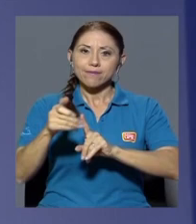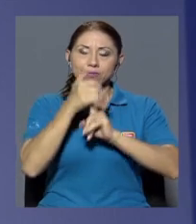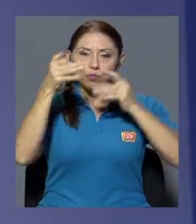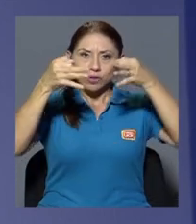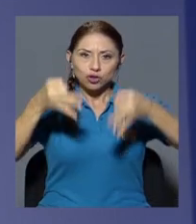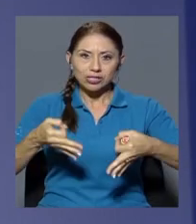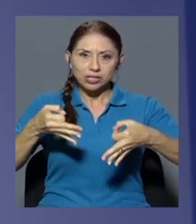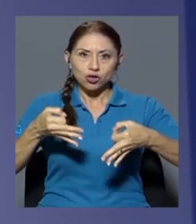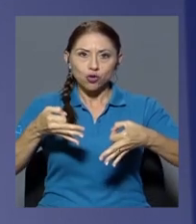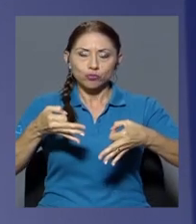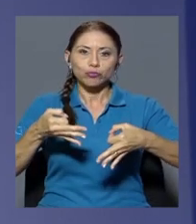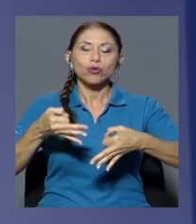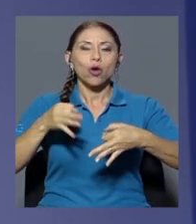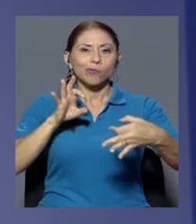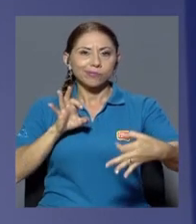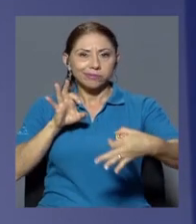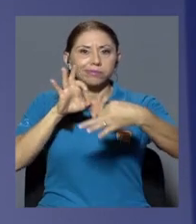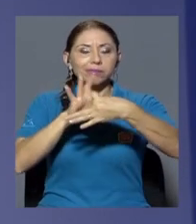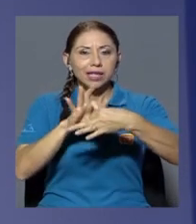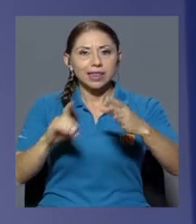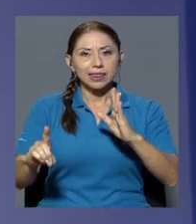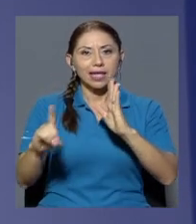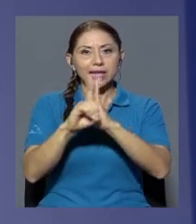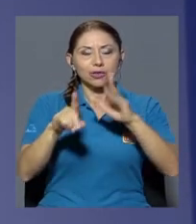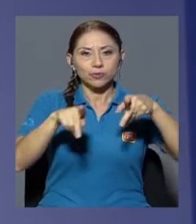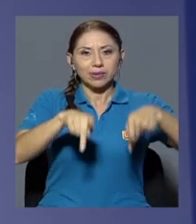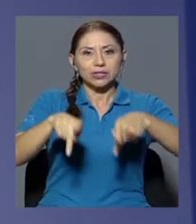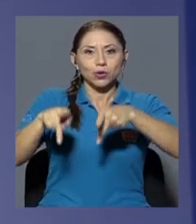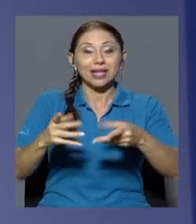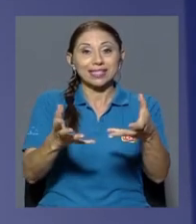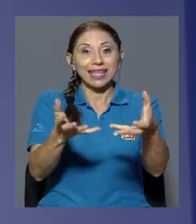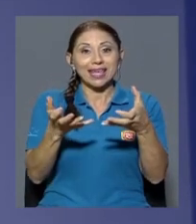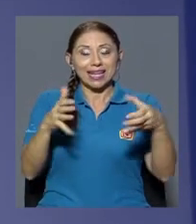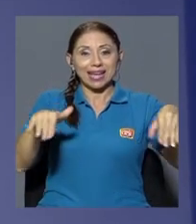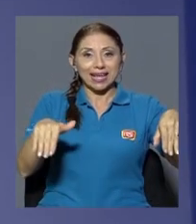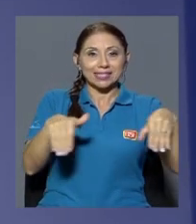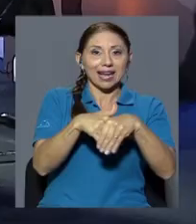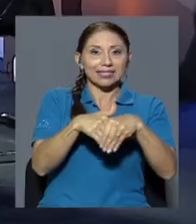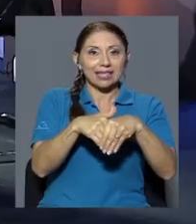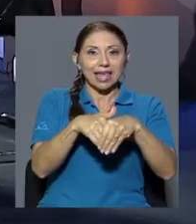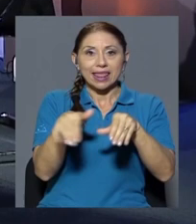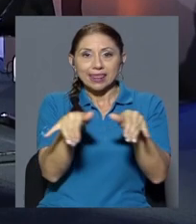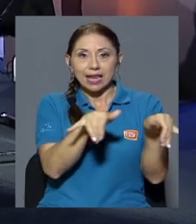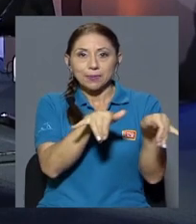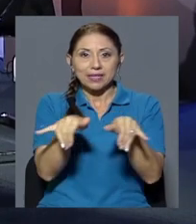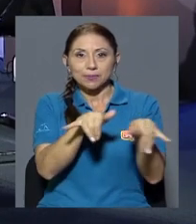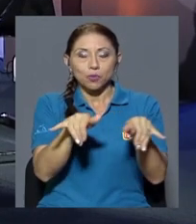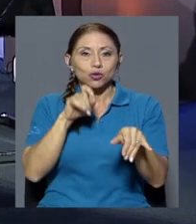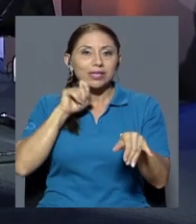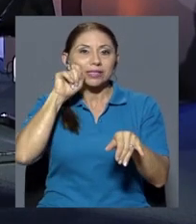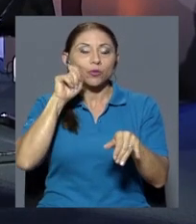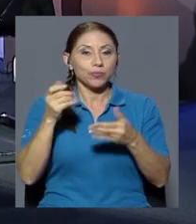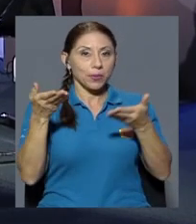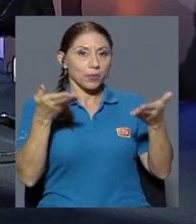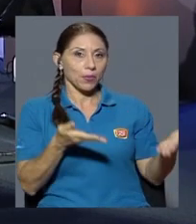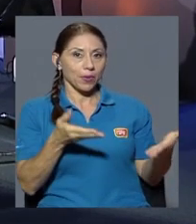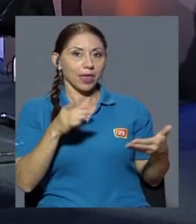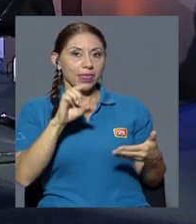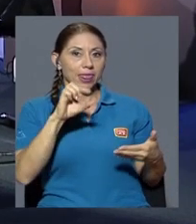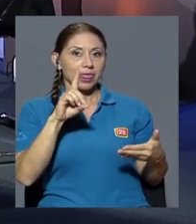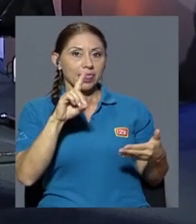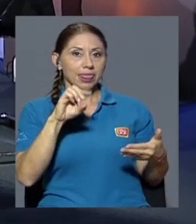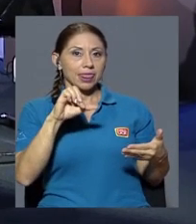todo en el marco de los derechos de las personas que desean casarse y son del mismo sexo les voy a presentar a don diego